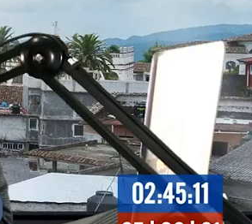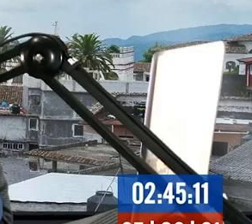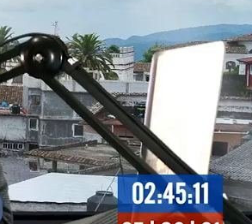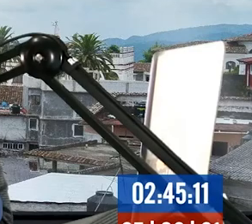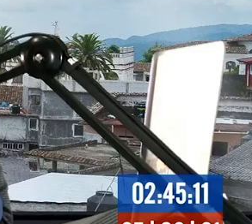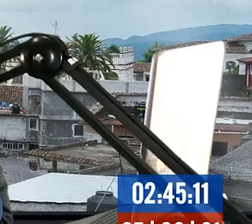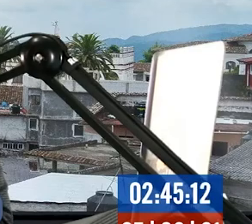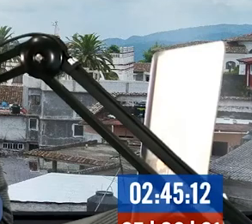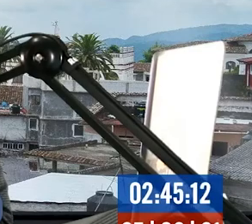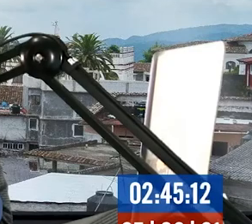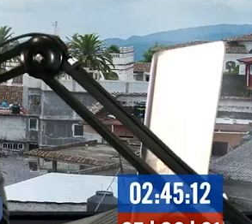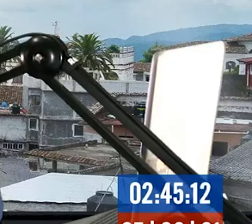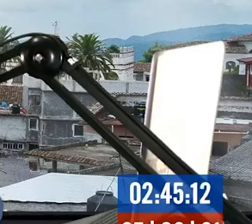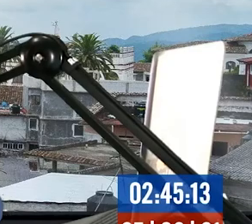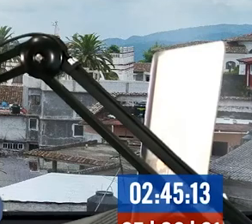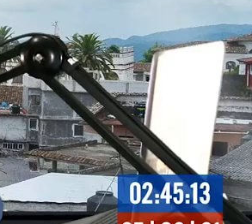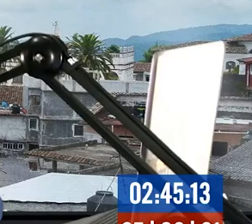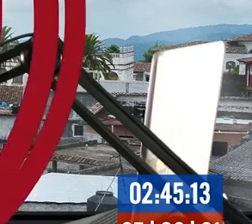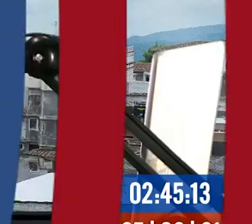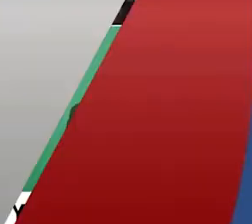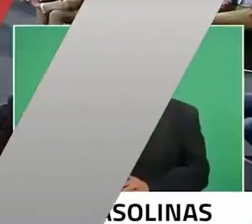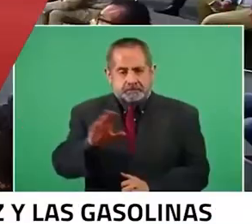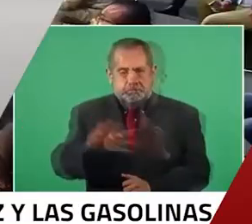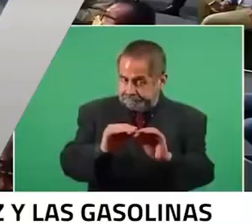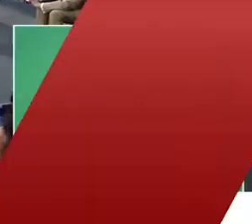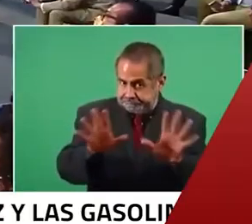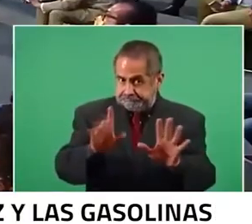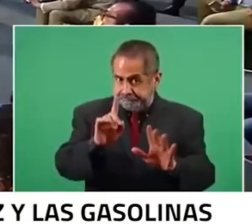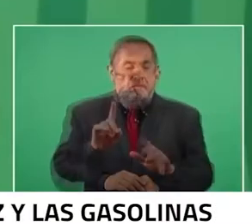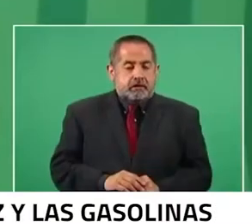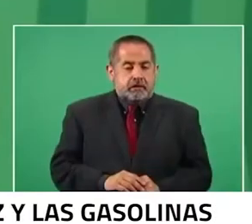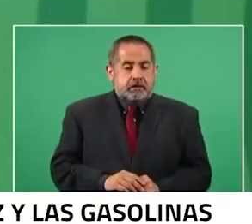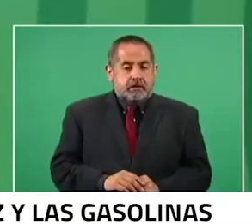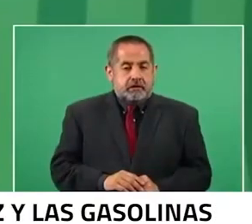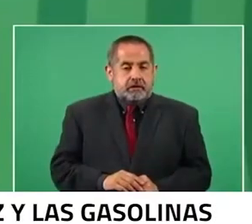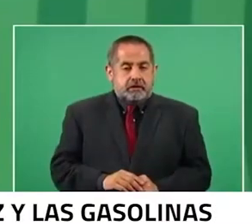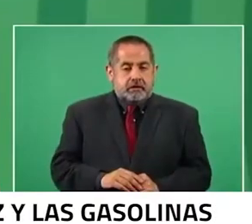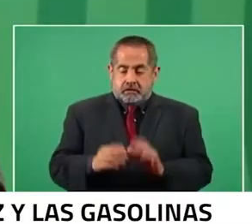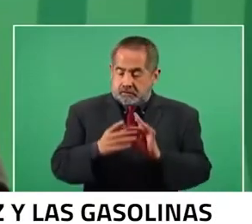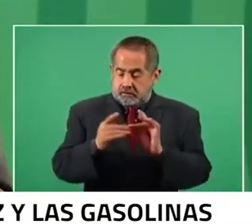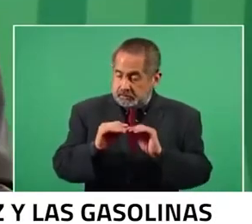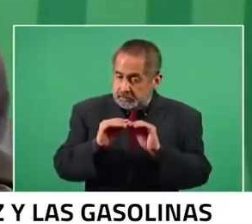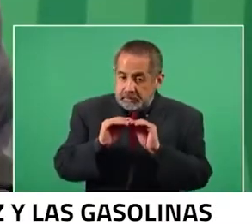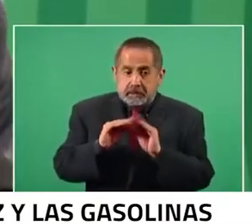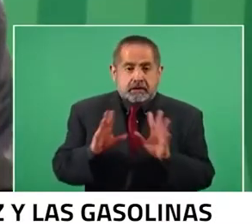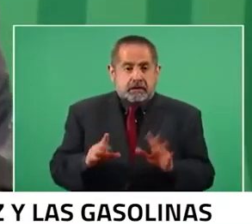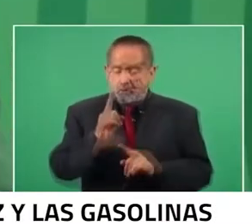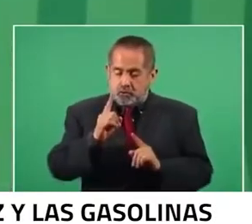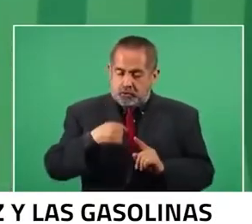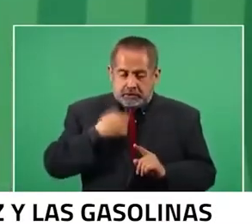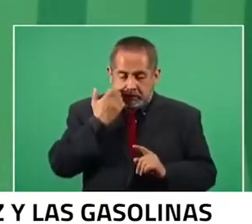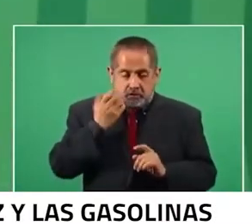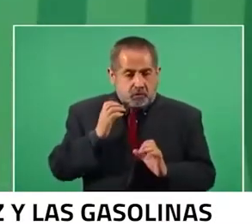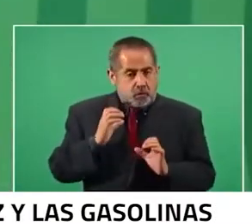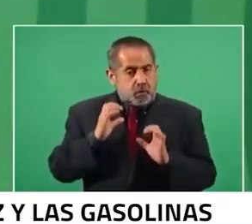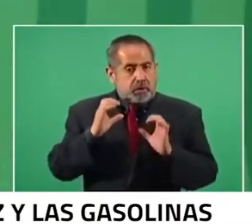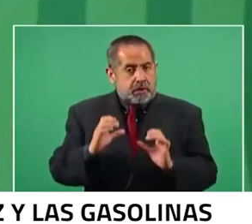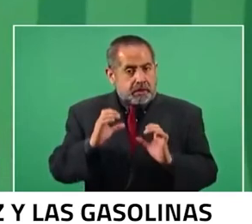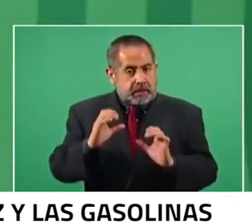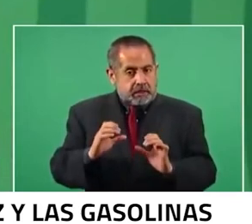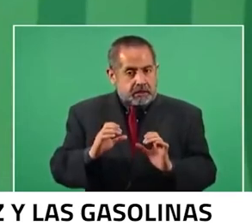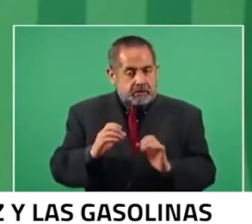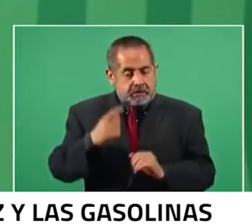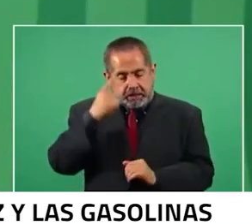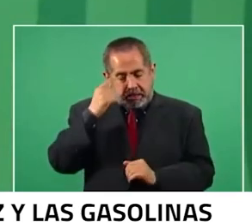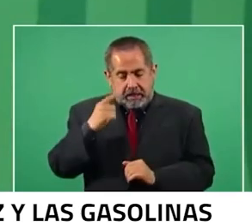que dijo lo que dijo. Para aclarar, porque lo que más cuido es ser consecuente,